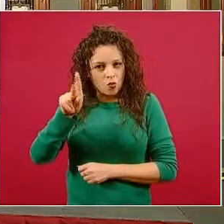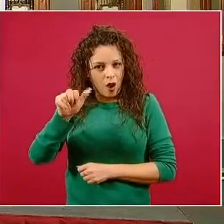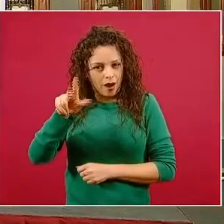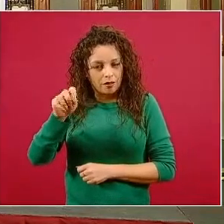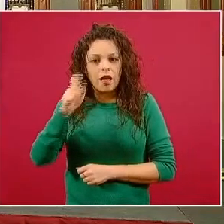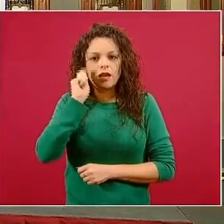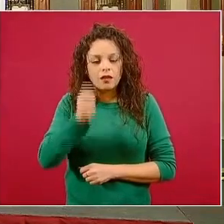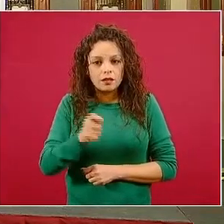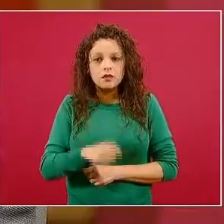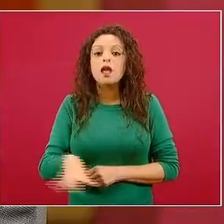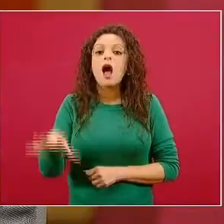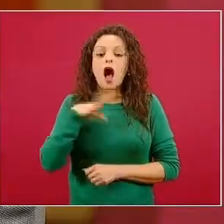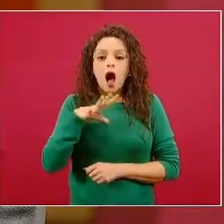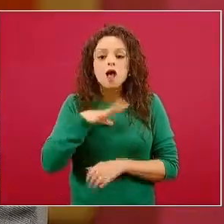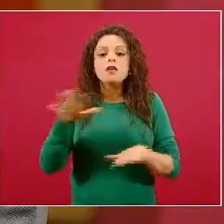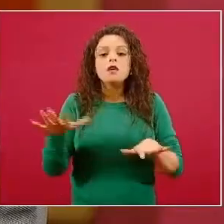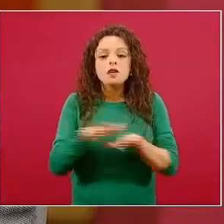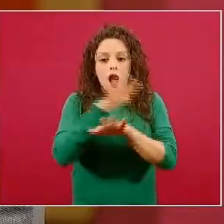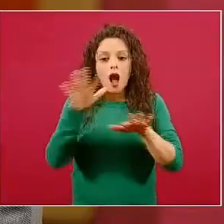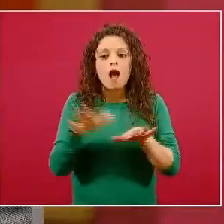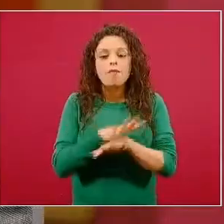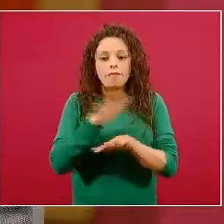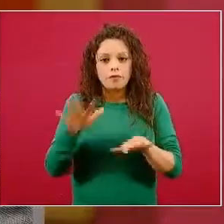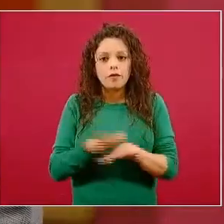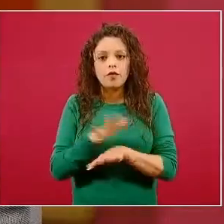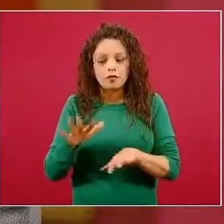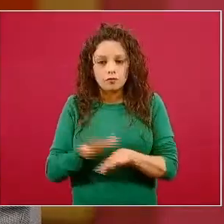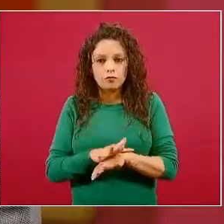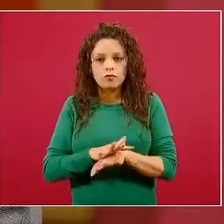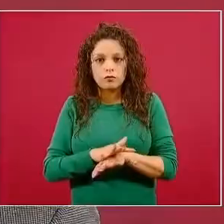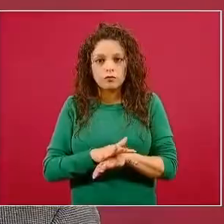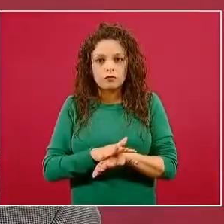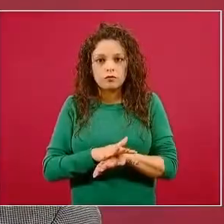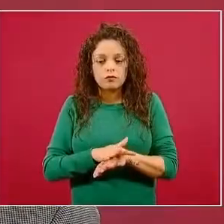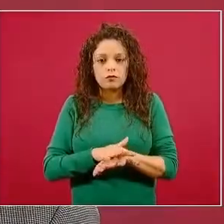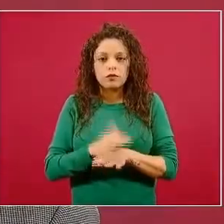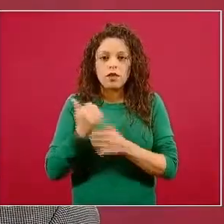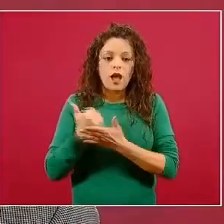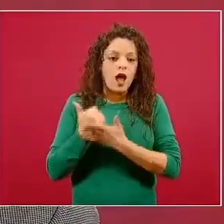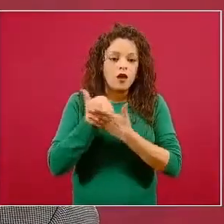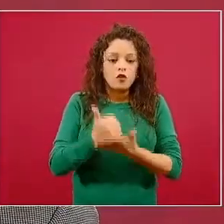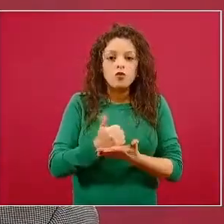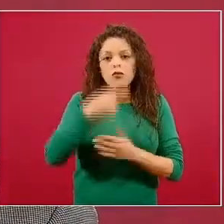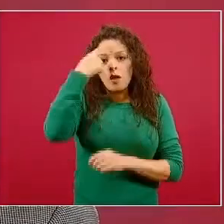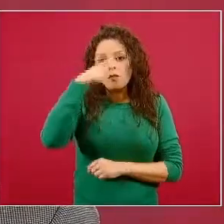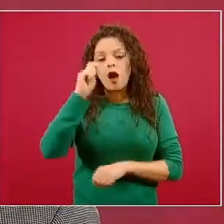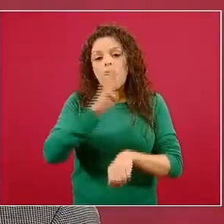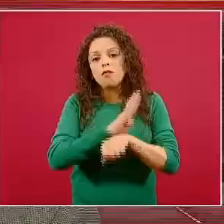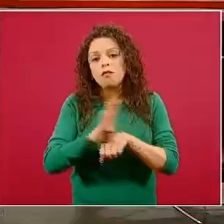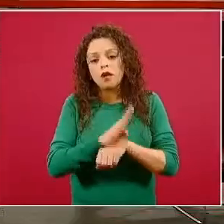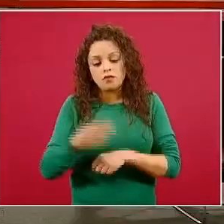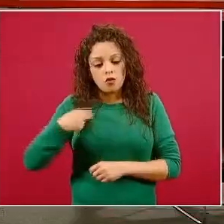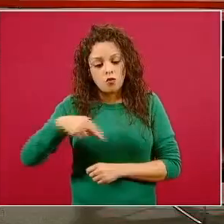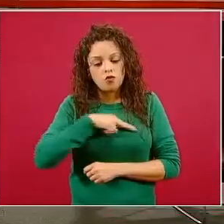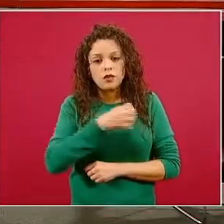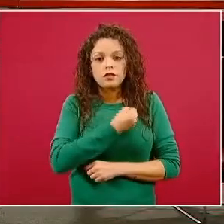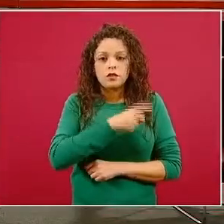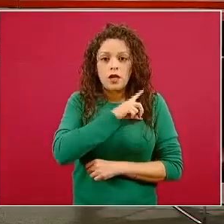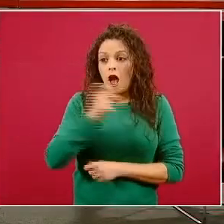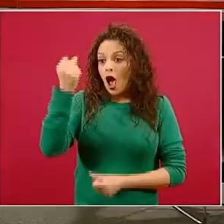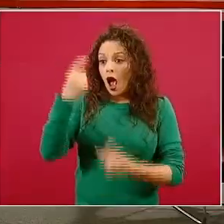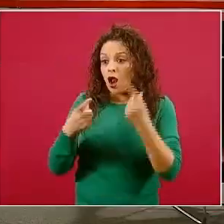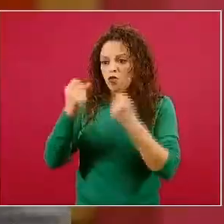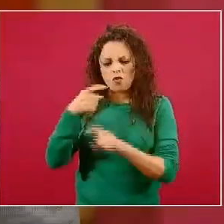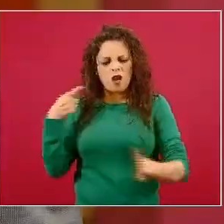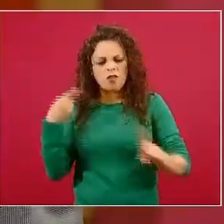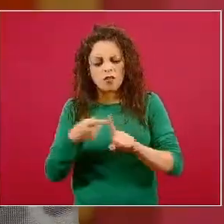hay cambios en nuestra conducta que debemos incorporar porque son benéficos a la salud. Algunos tienen que ver con la higiene, directamente la higiene.